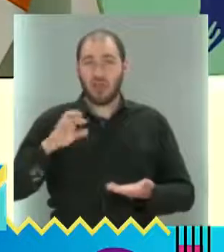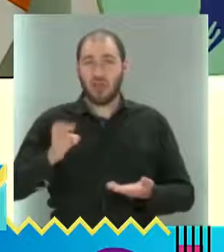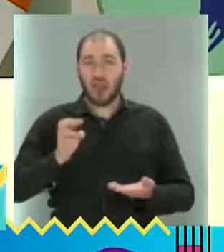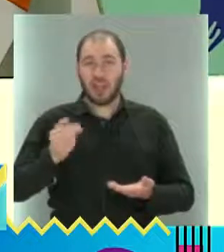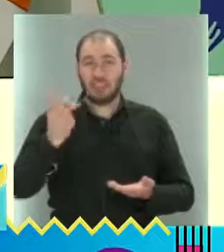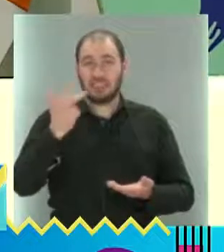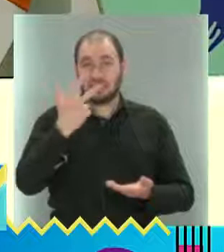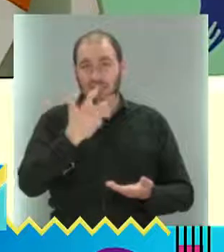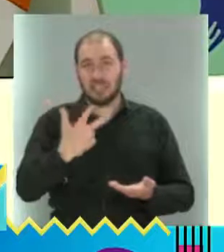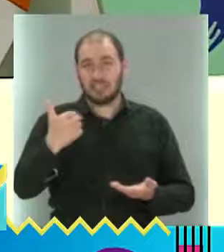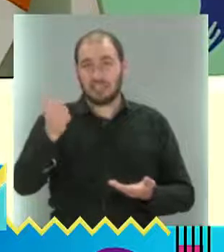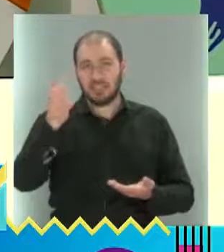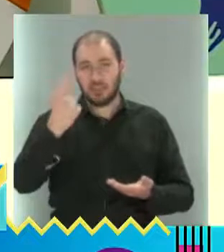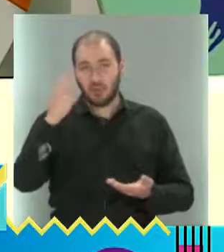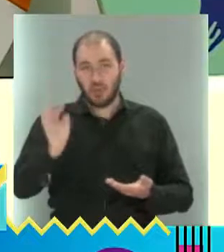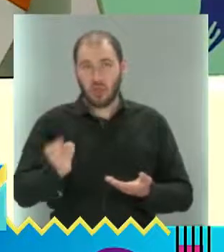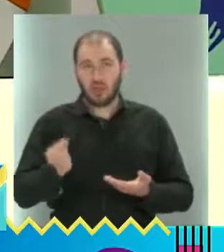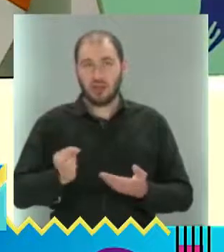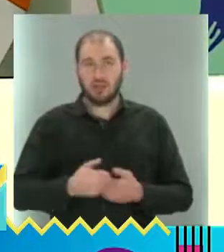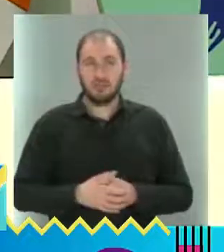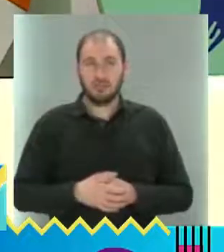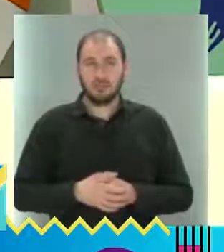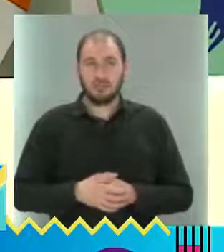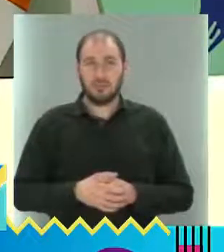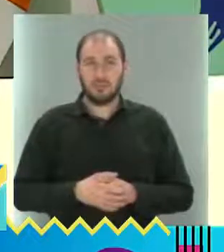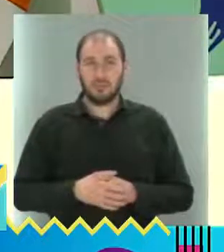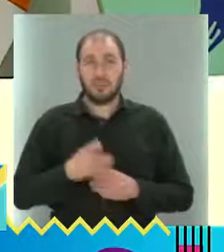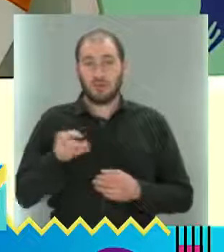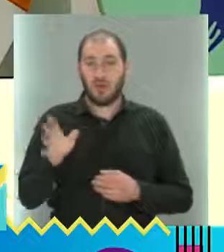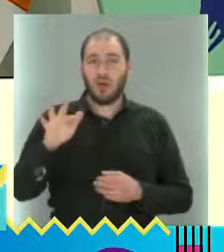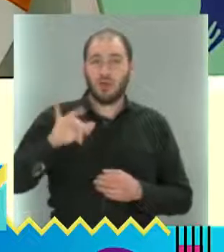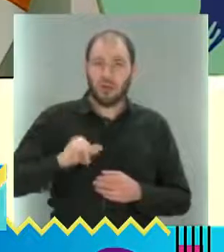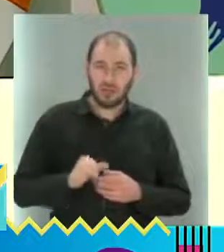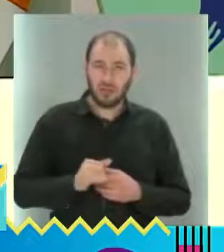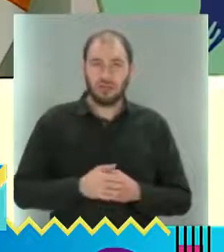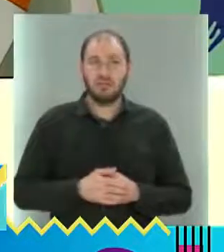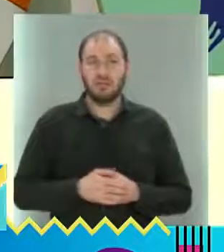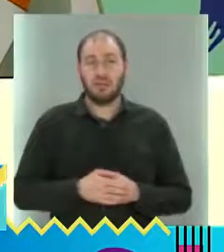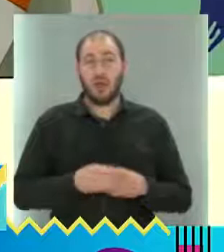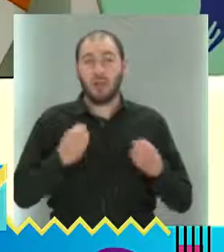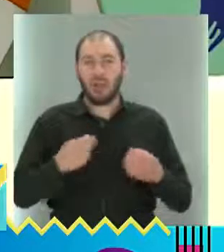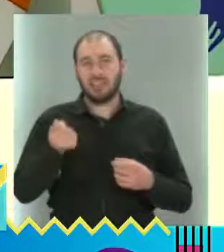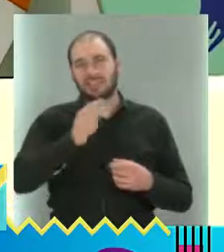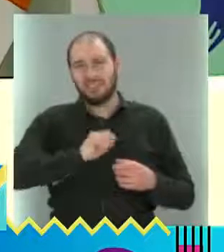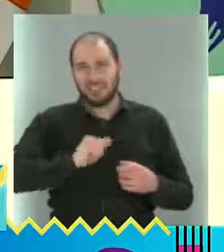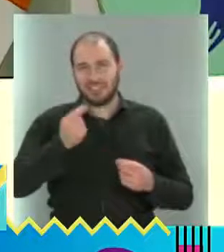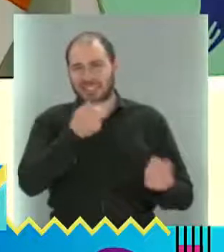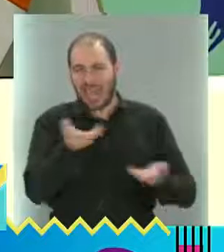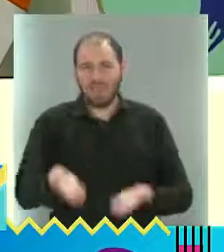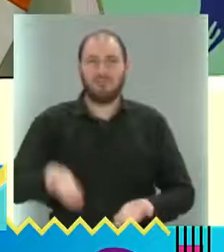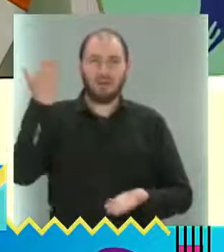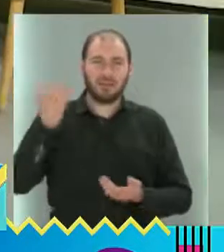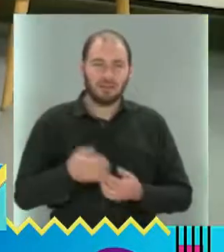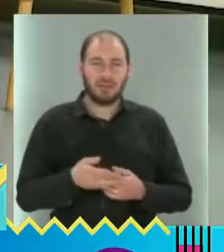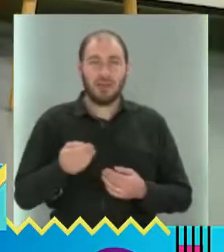es de $361. Entonces, día a día, producto de los tarifazos,